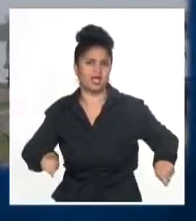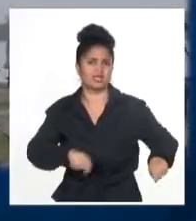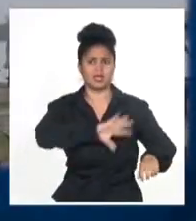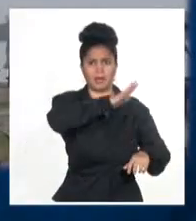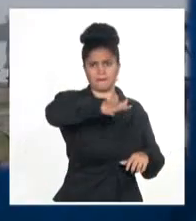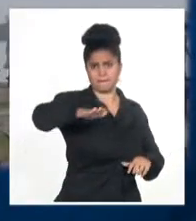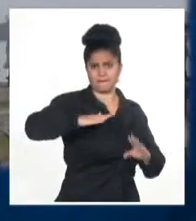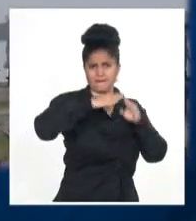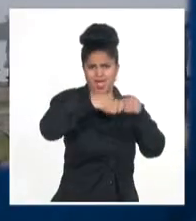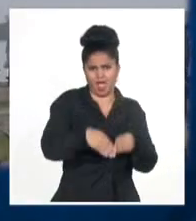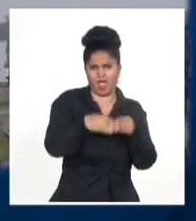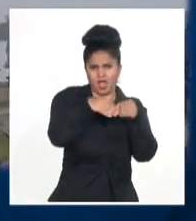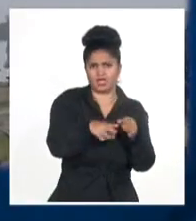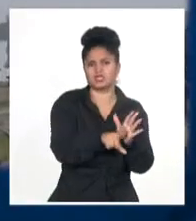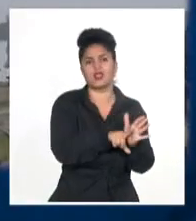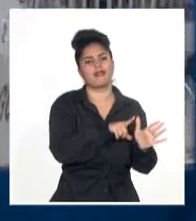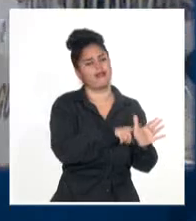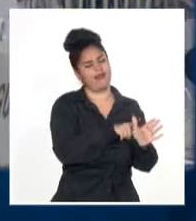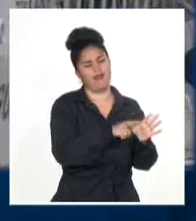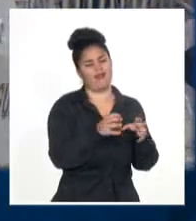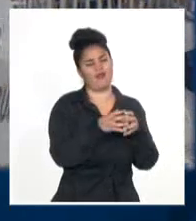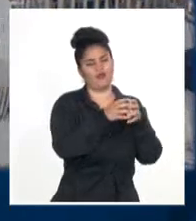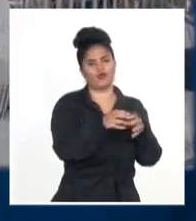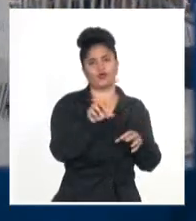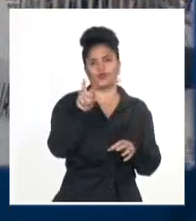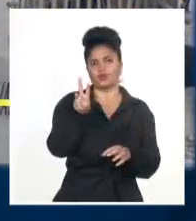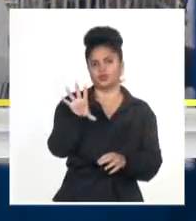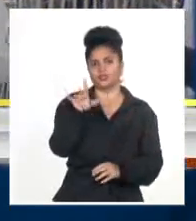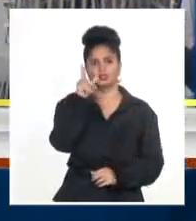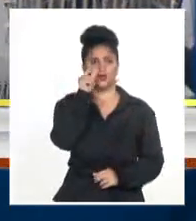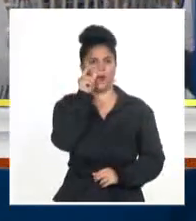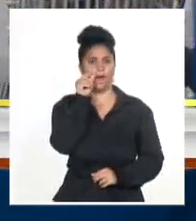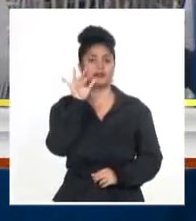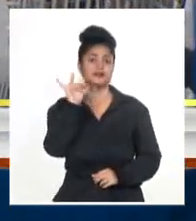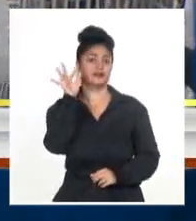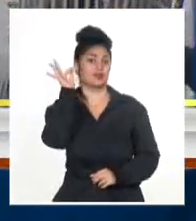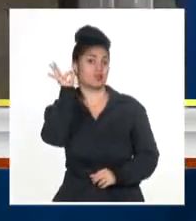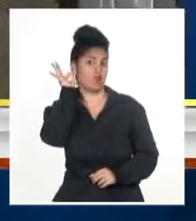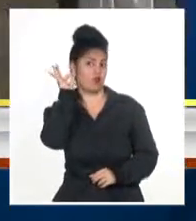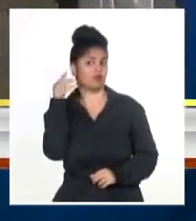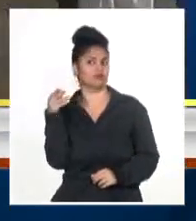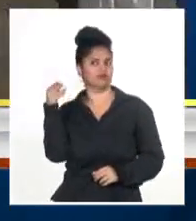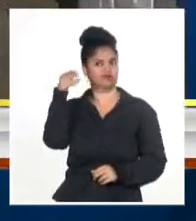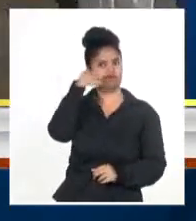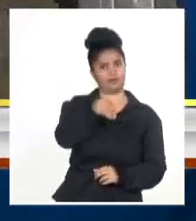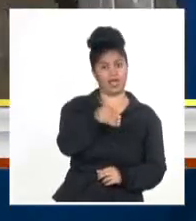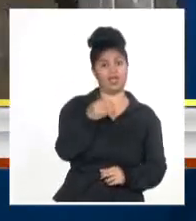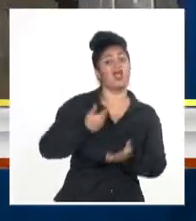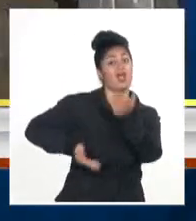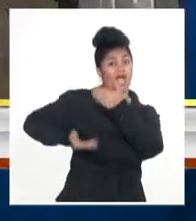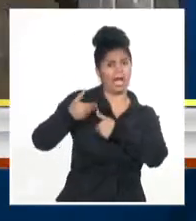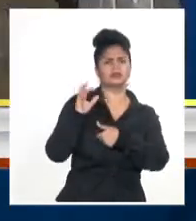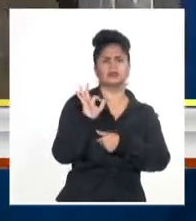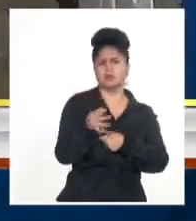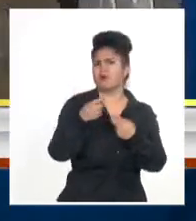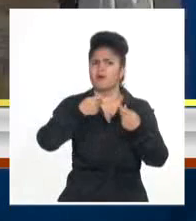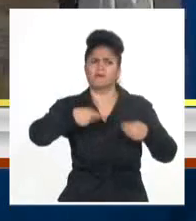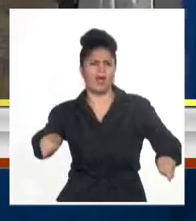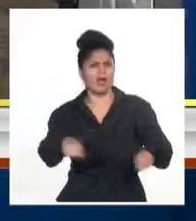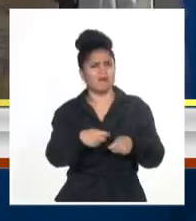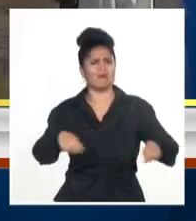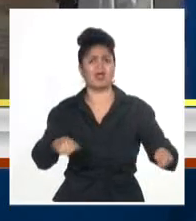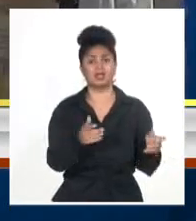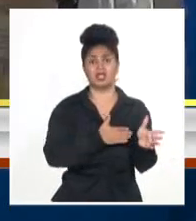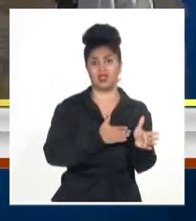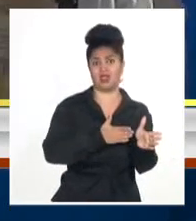de Artemisa. El grupo estuvo compuesto por 35 hombres y 7 mujeres que habían participado en varias salidas ilegales del país y fueron